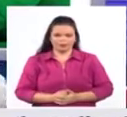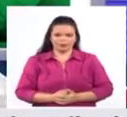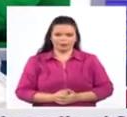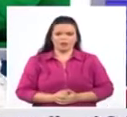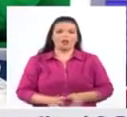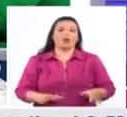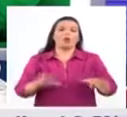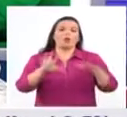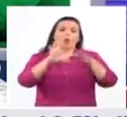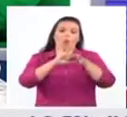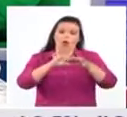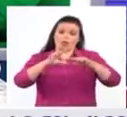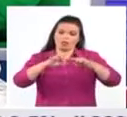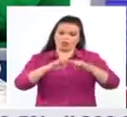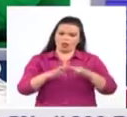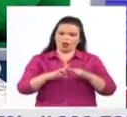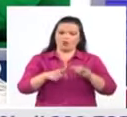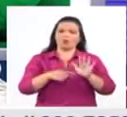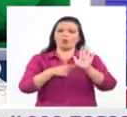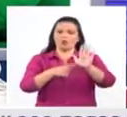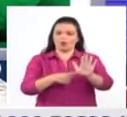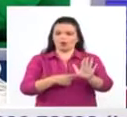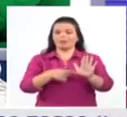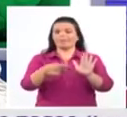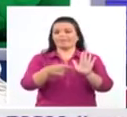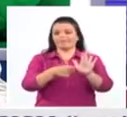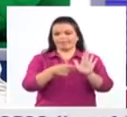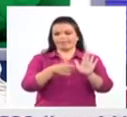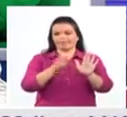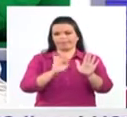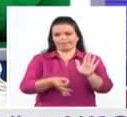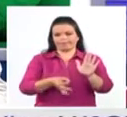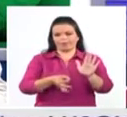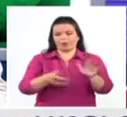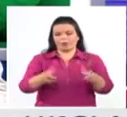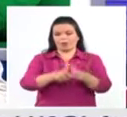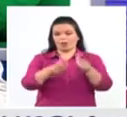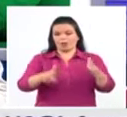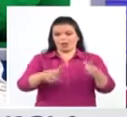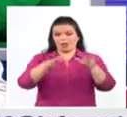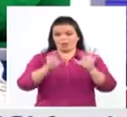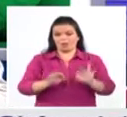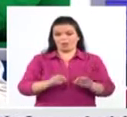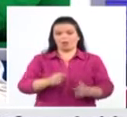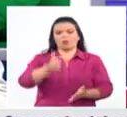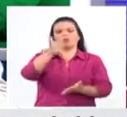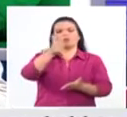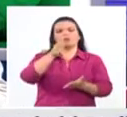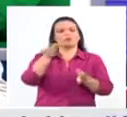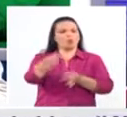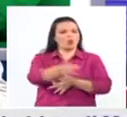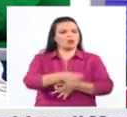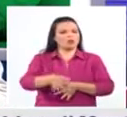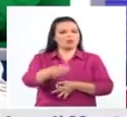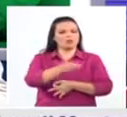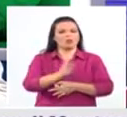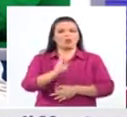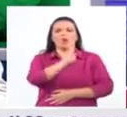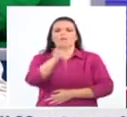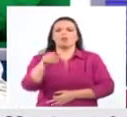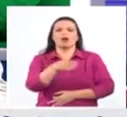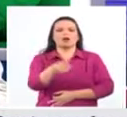final se está concentrando fundamentalmente en el municipio de Baracoa, donde, como yo he dicho otras veces, hay equipos